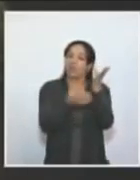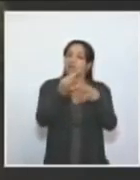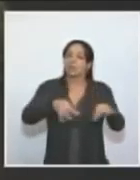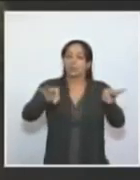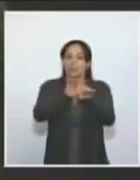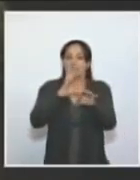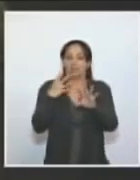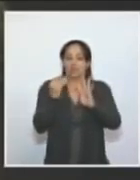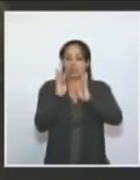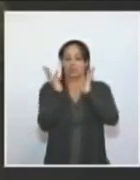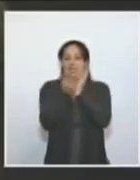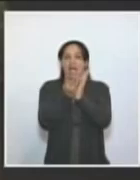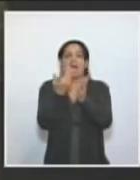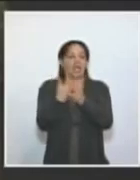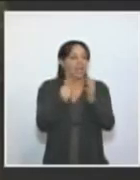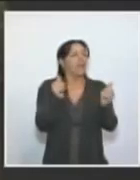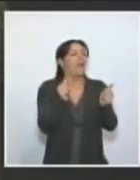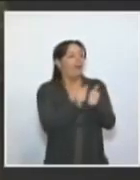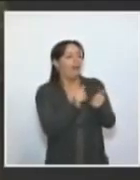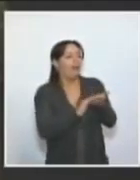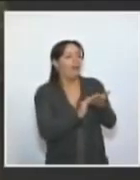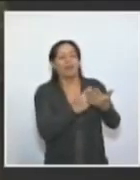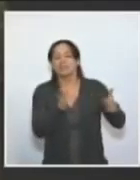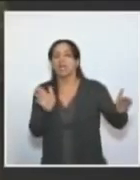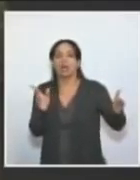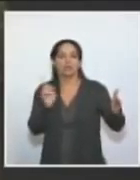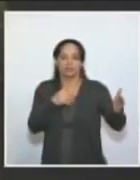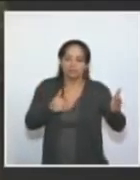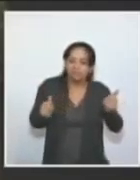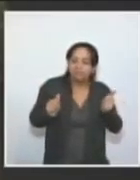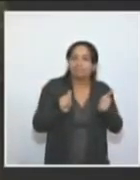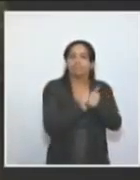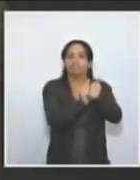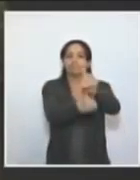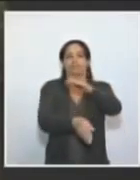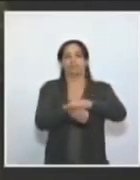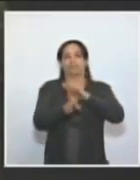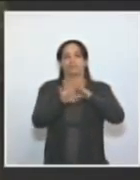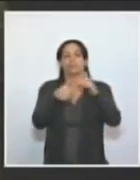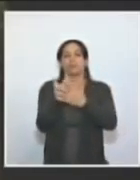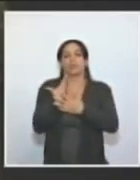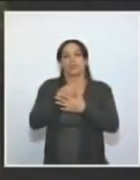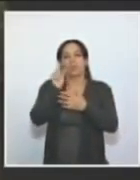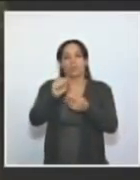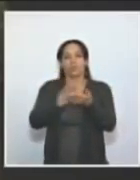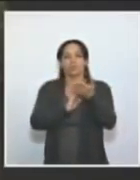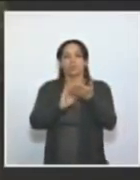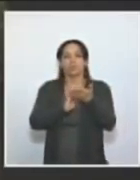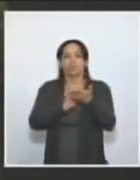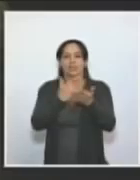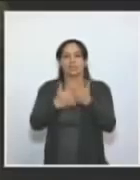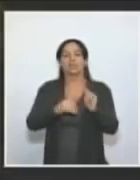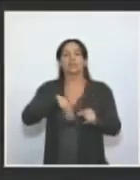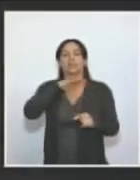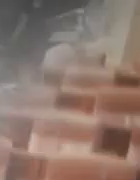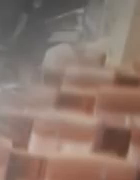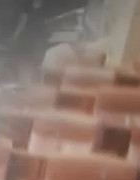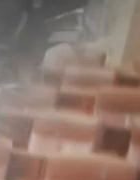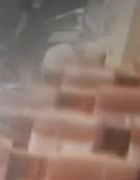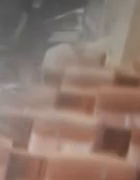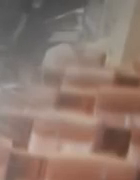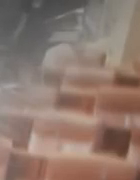Senado de la República siga acompañando estas movilizaciones y estos reclamos hasta que logremos una atención suficiente del Gobierno